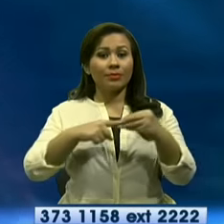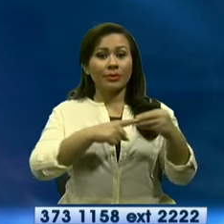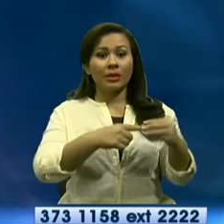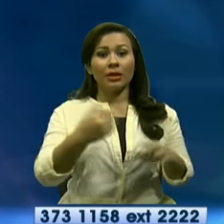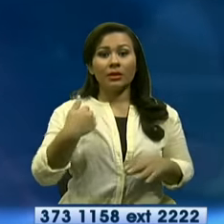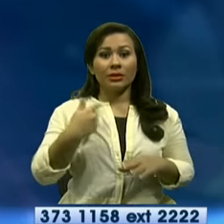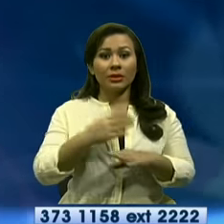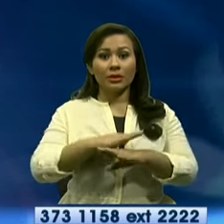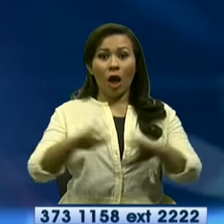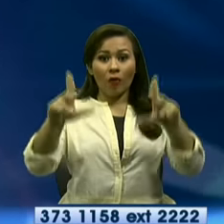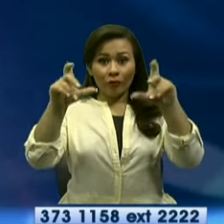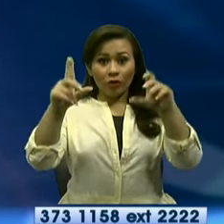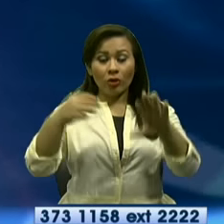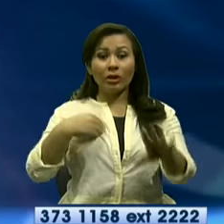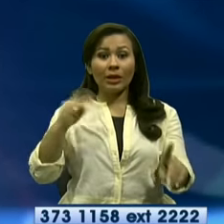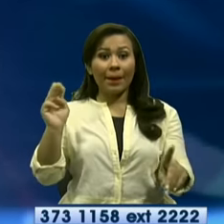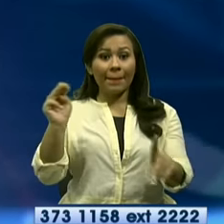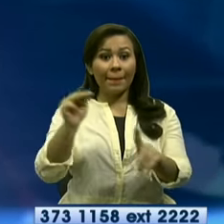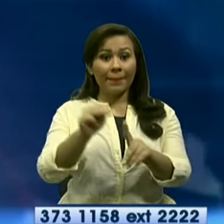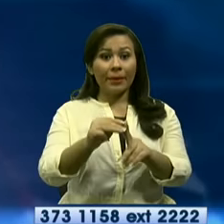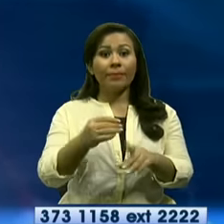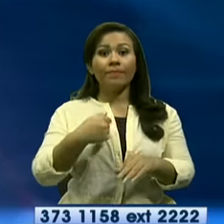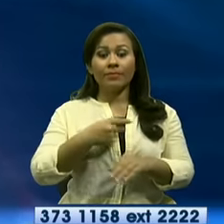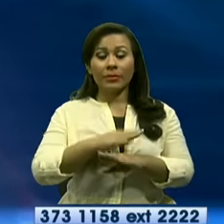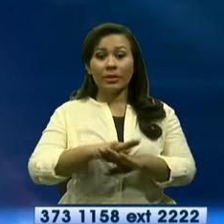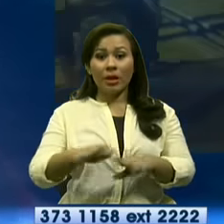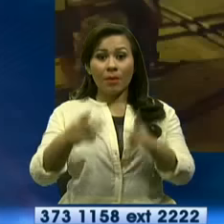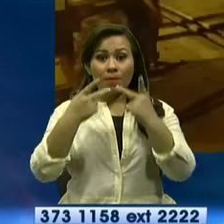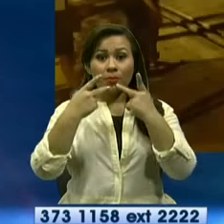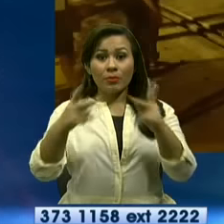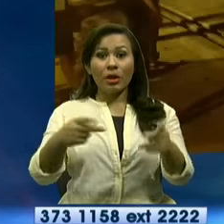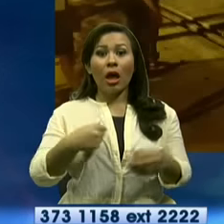ya fotografías, usted sabe, esto queda en la Patricia Pilar